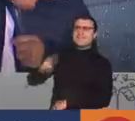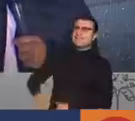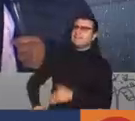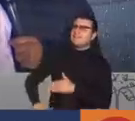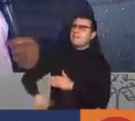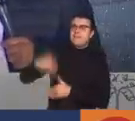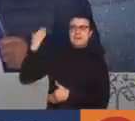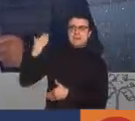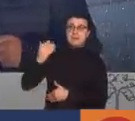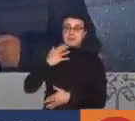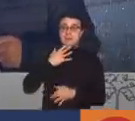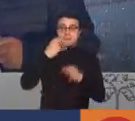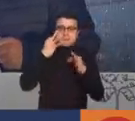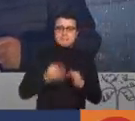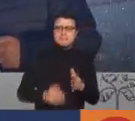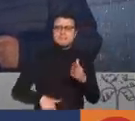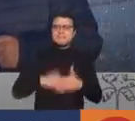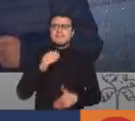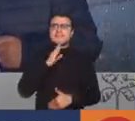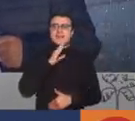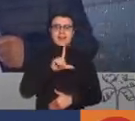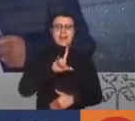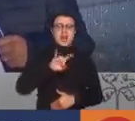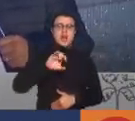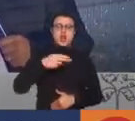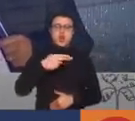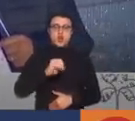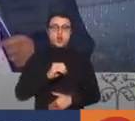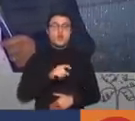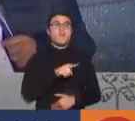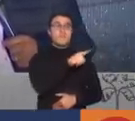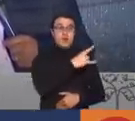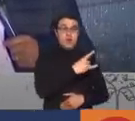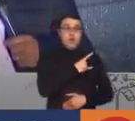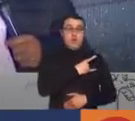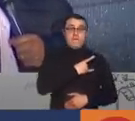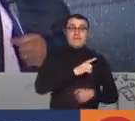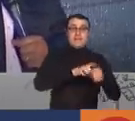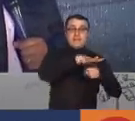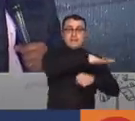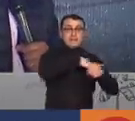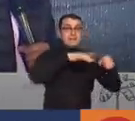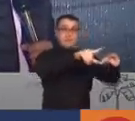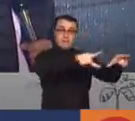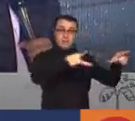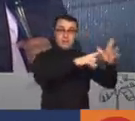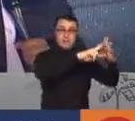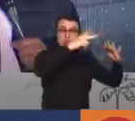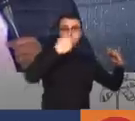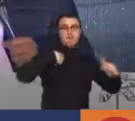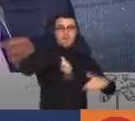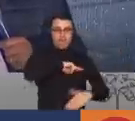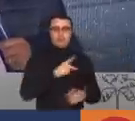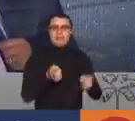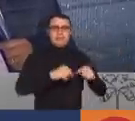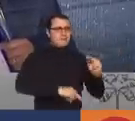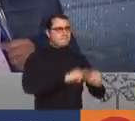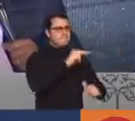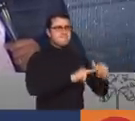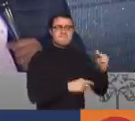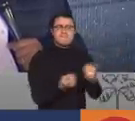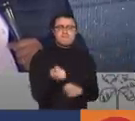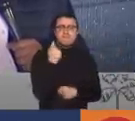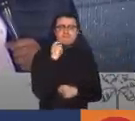Lucho Garzón realmente en Ciudad Bolívar con la sede tecnológica de la Universidad Distrital, que ampliamos nosotros. Acabamos de